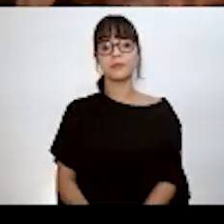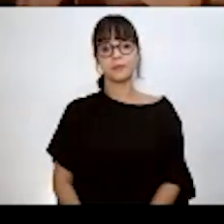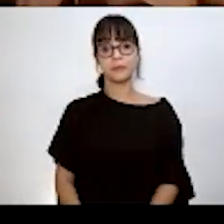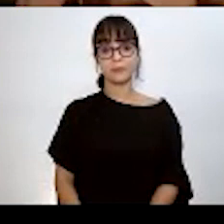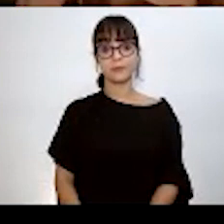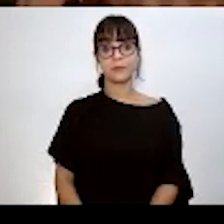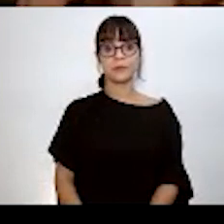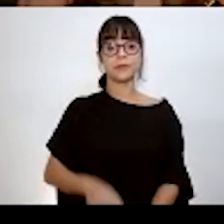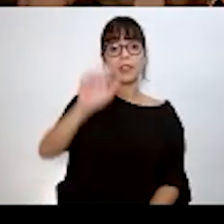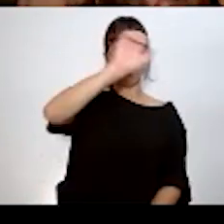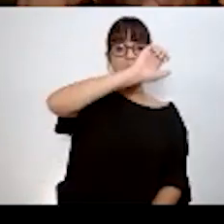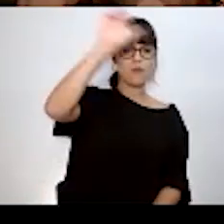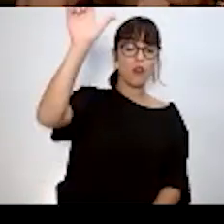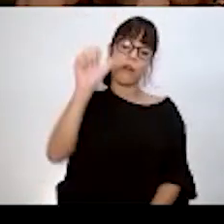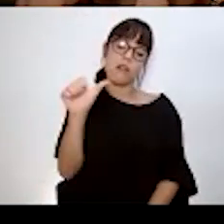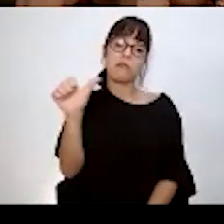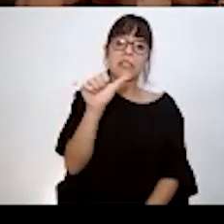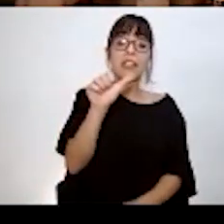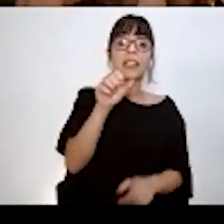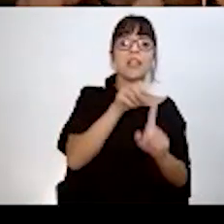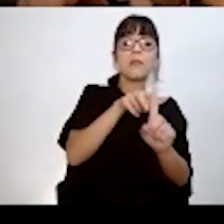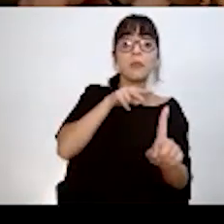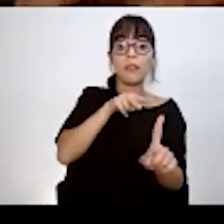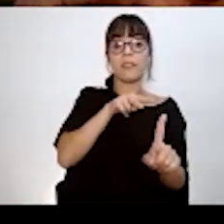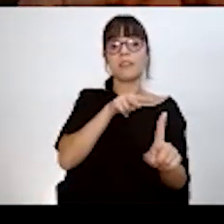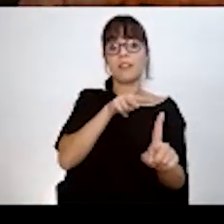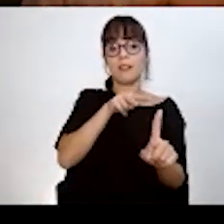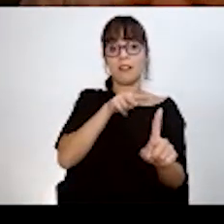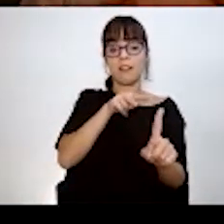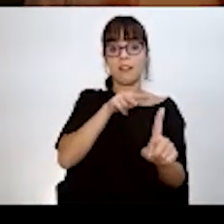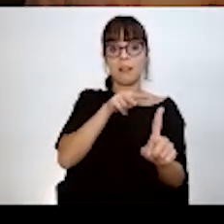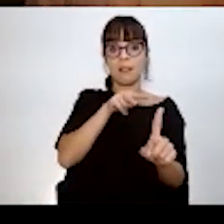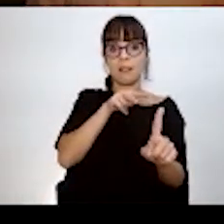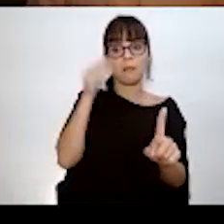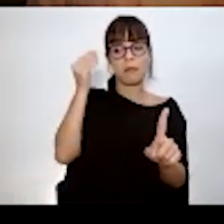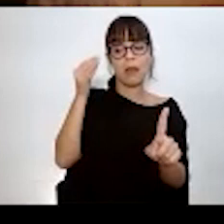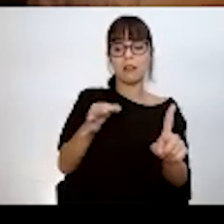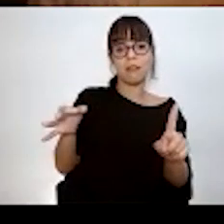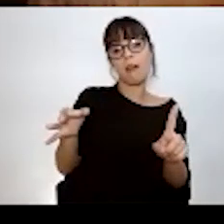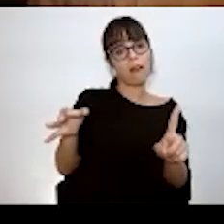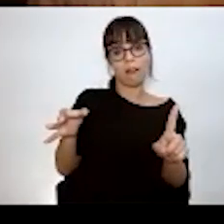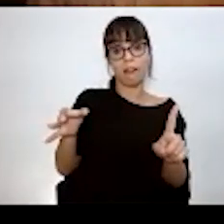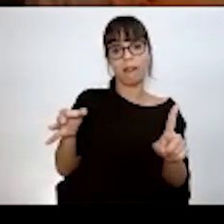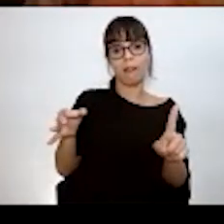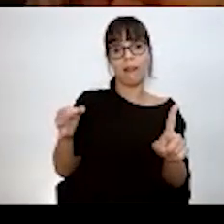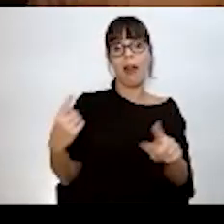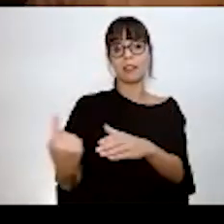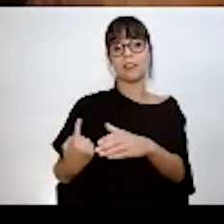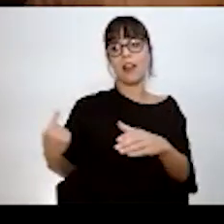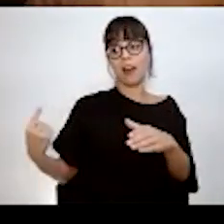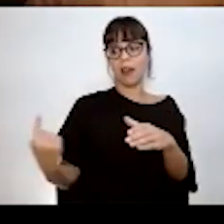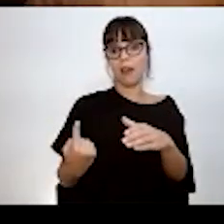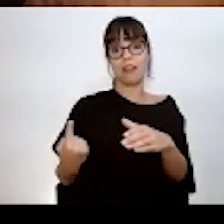europea occidental de los territorios insulares los considera espacios aislados en el tiempo. Son lugares que no tienen